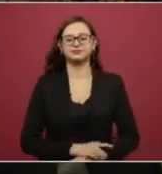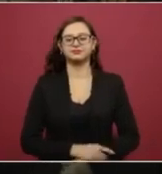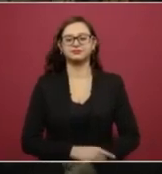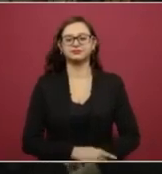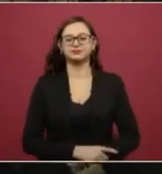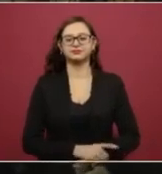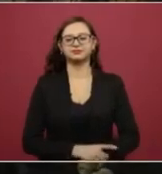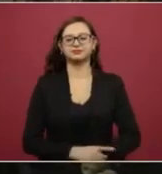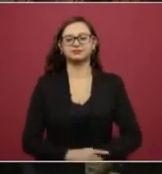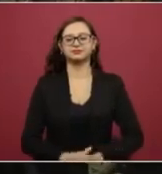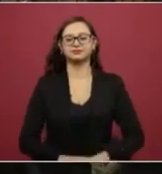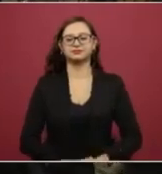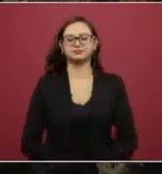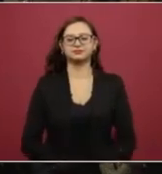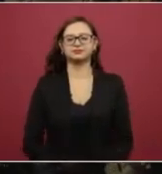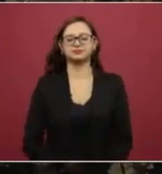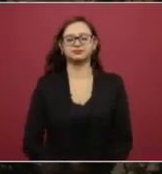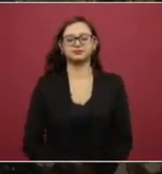recordamos